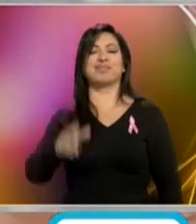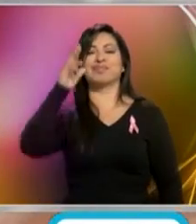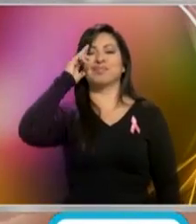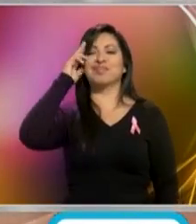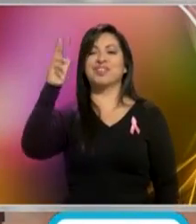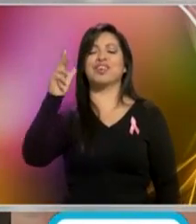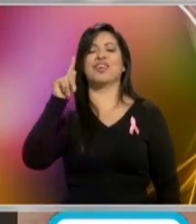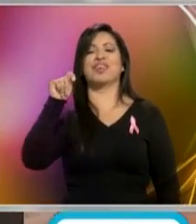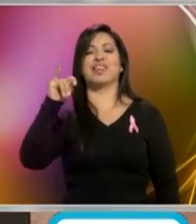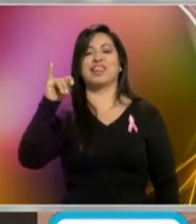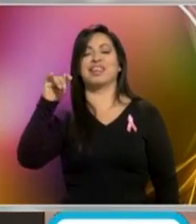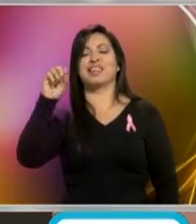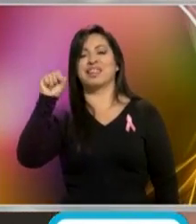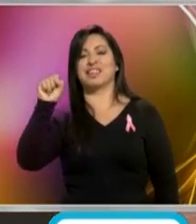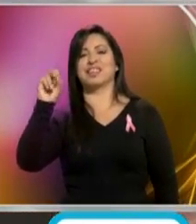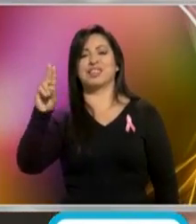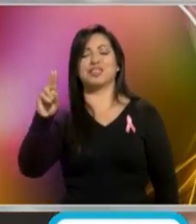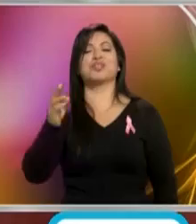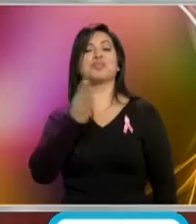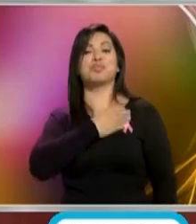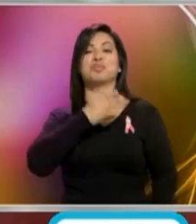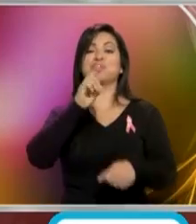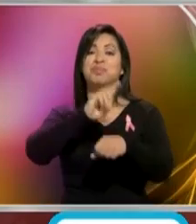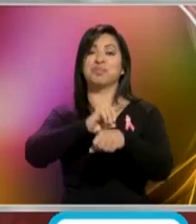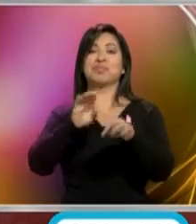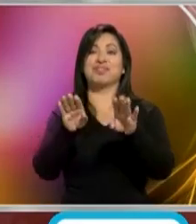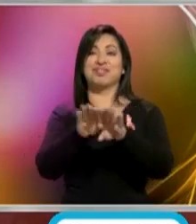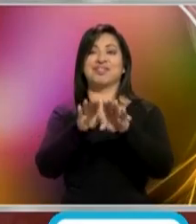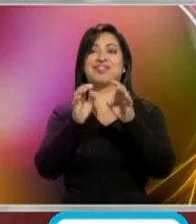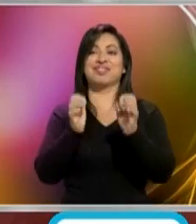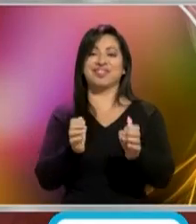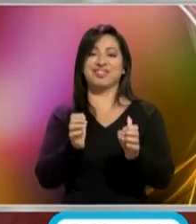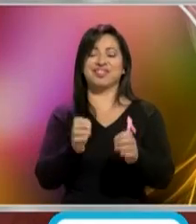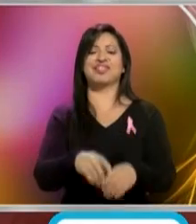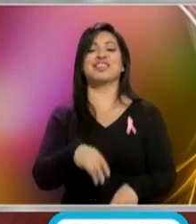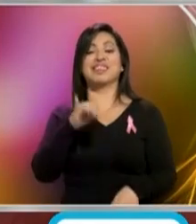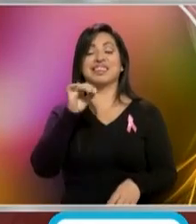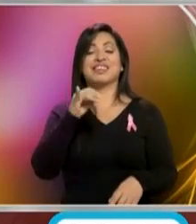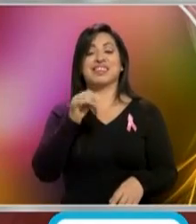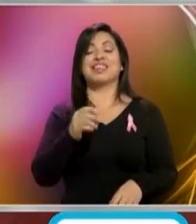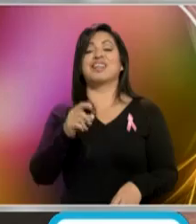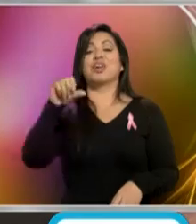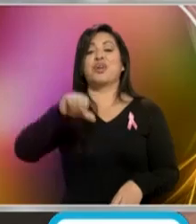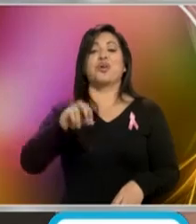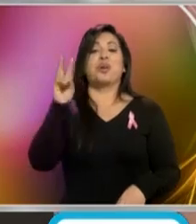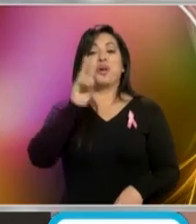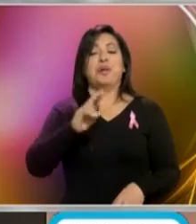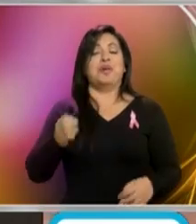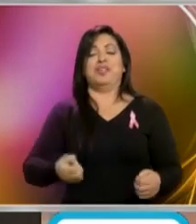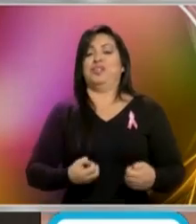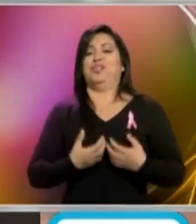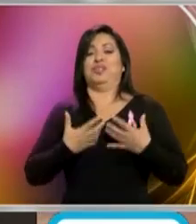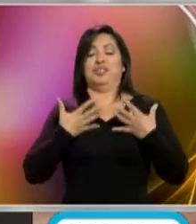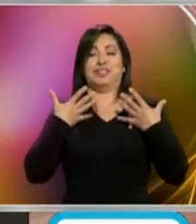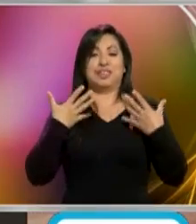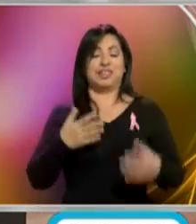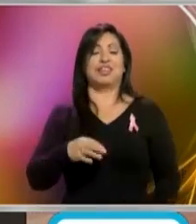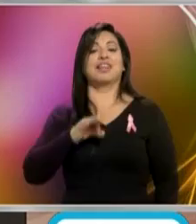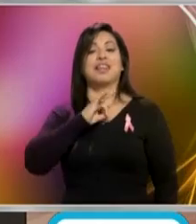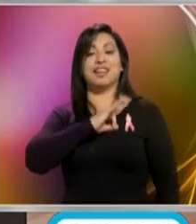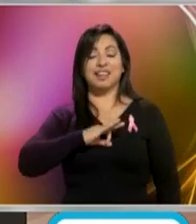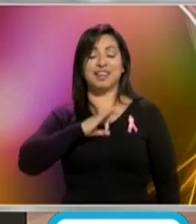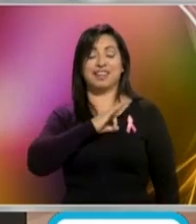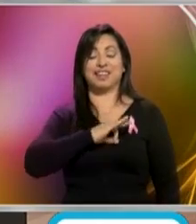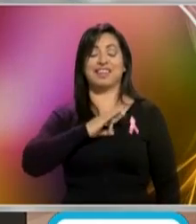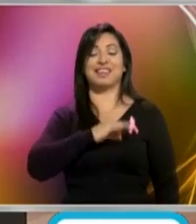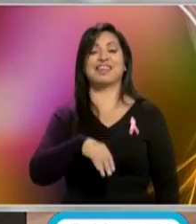Hola, Pisu, muy buenos días. ¿Cómo estás? Muy bien, muy feliz viernes. Emocionado de que sea viernes, como siempre. Buenos días, feliz ¿Cómo viernes. está usted? Qué gusto Muy bien,